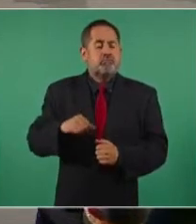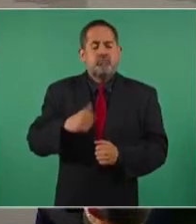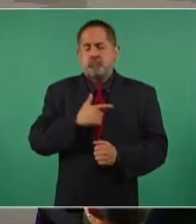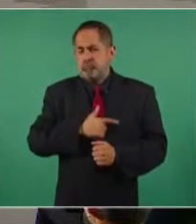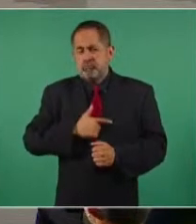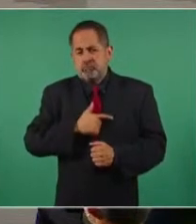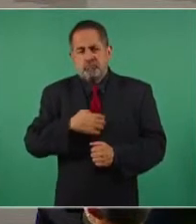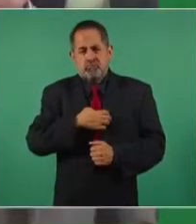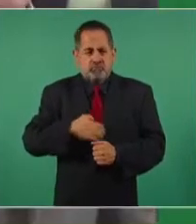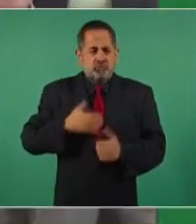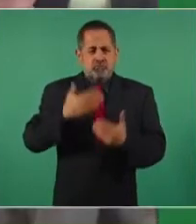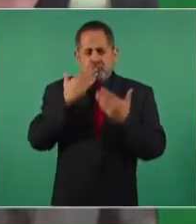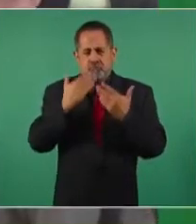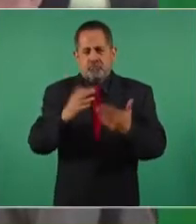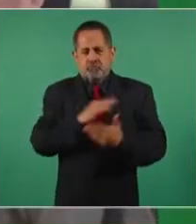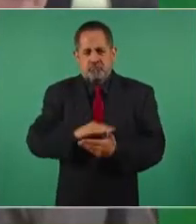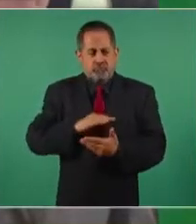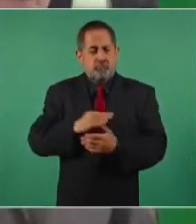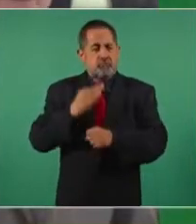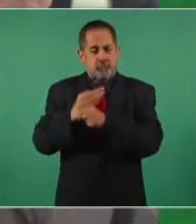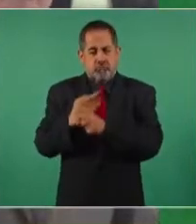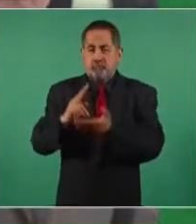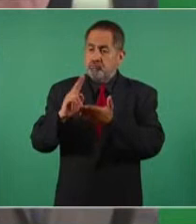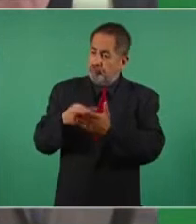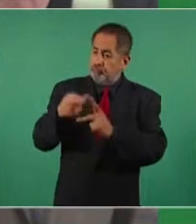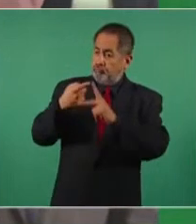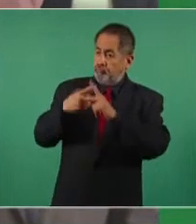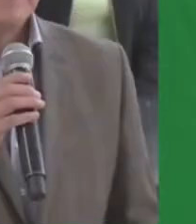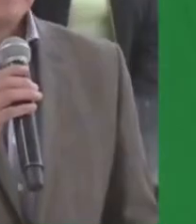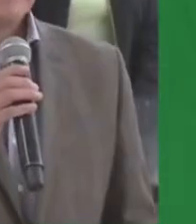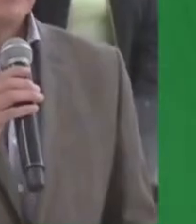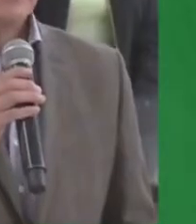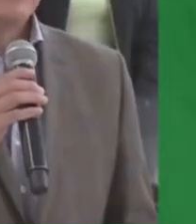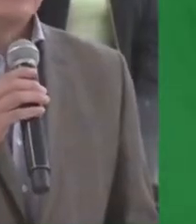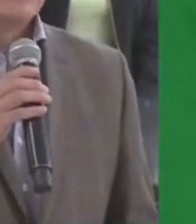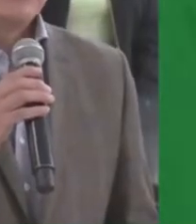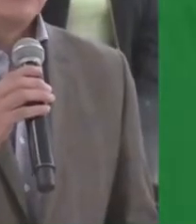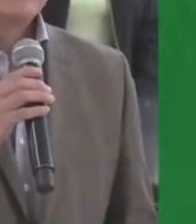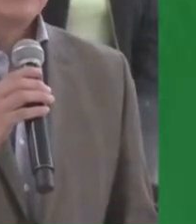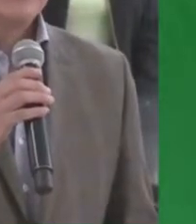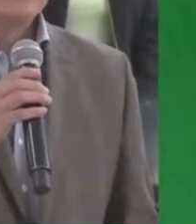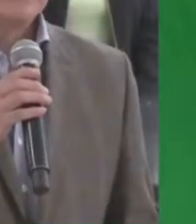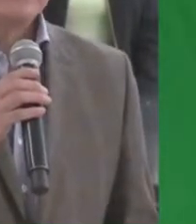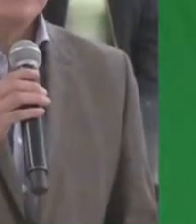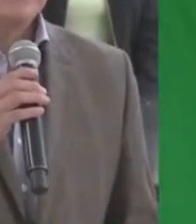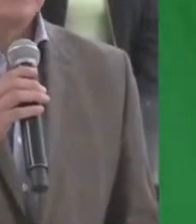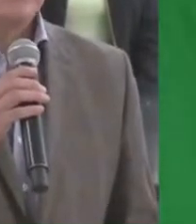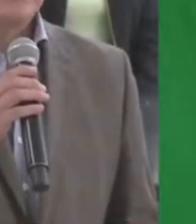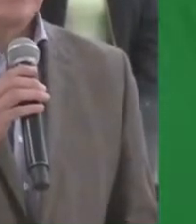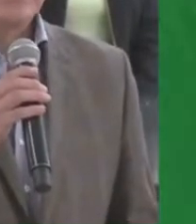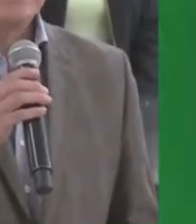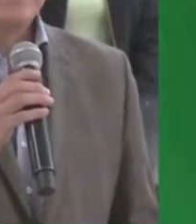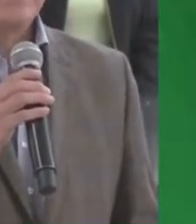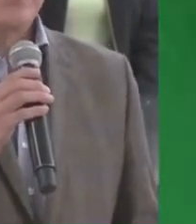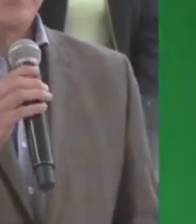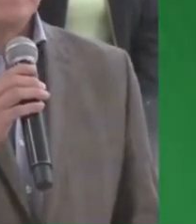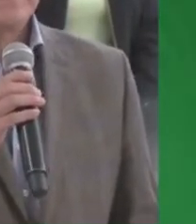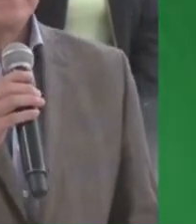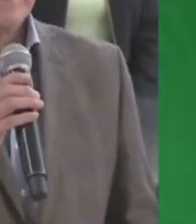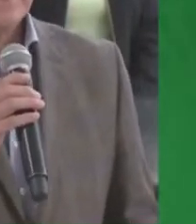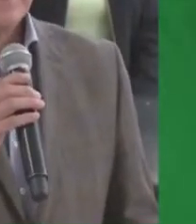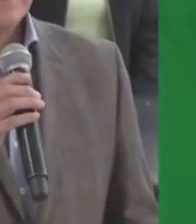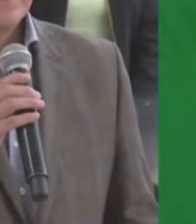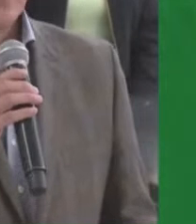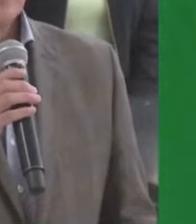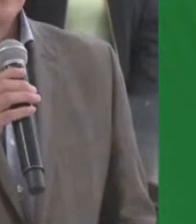agrado y mucha felicidad este regreso a las aulas desde luego los niños las niñas los adolescentes los jóvenes